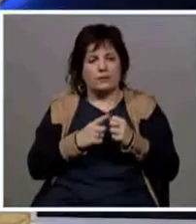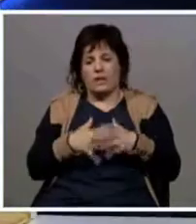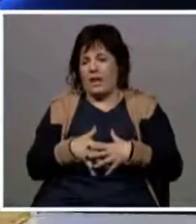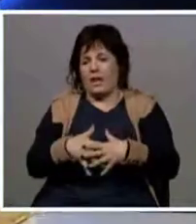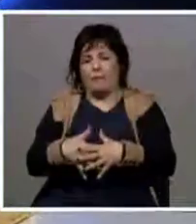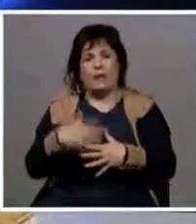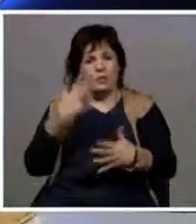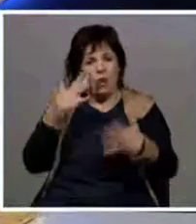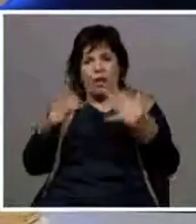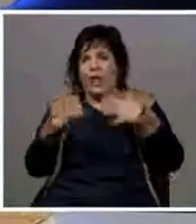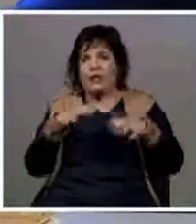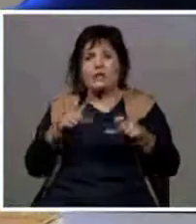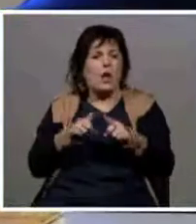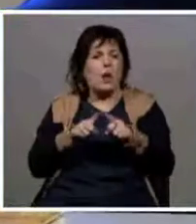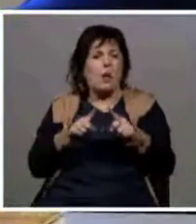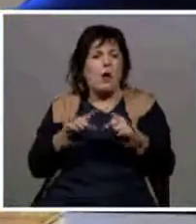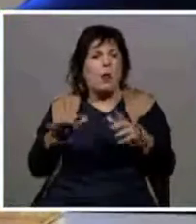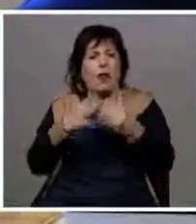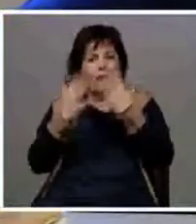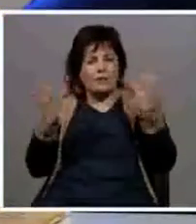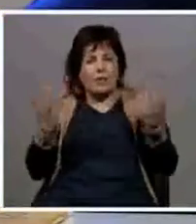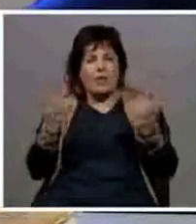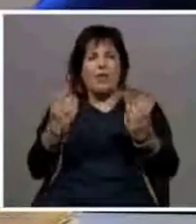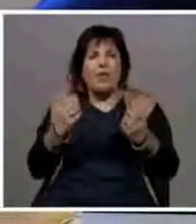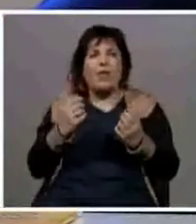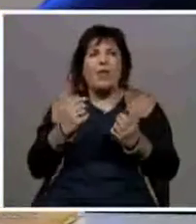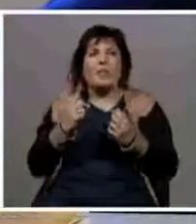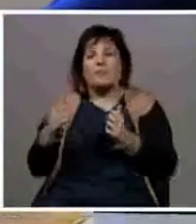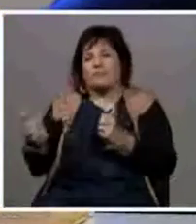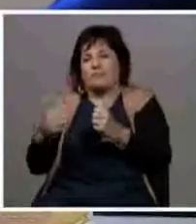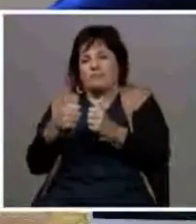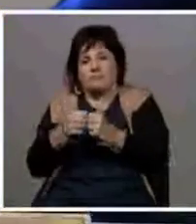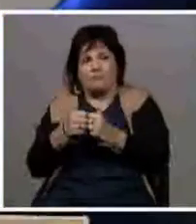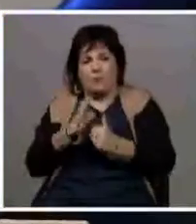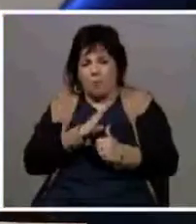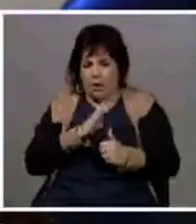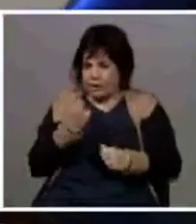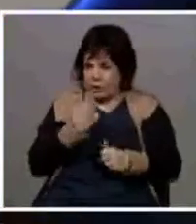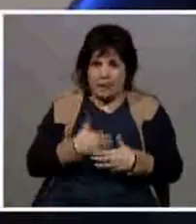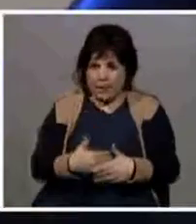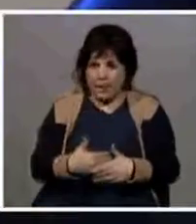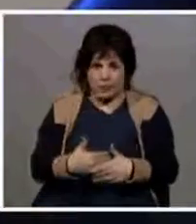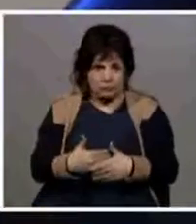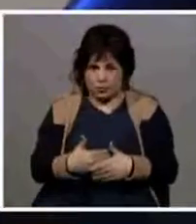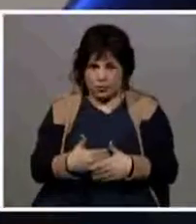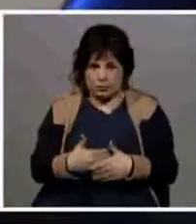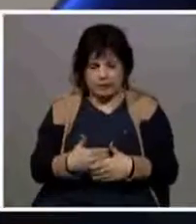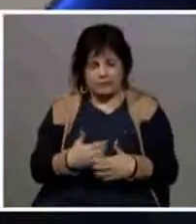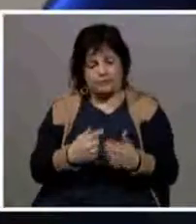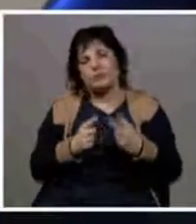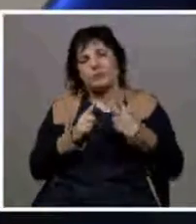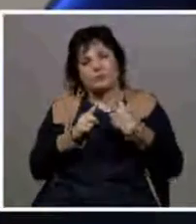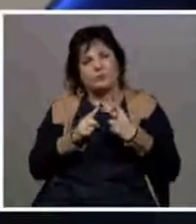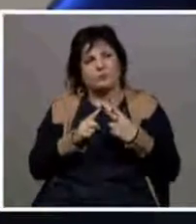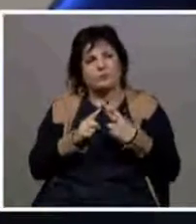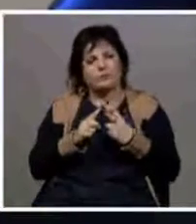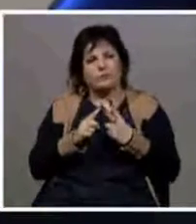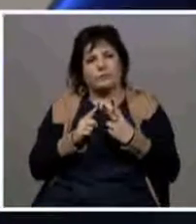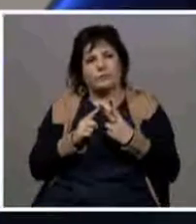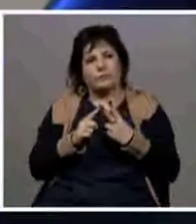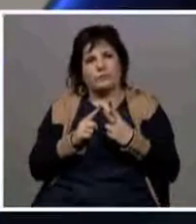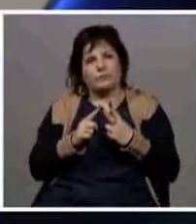adolescencia como cualquier embarazo es un fenómeno relacional si la mujer no se embarazó solas primera cuestión segunda cuestión